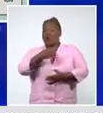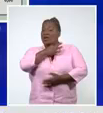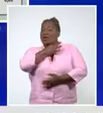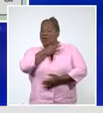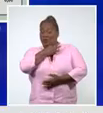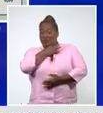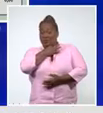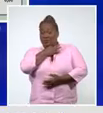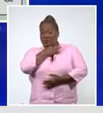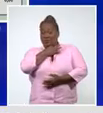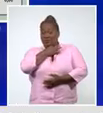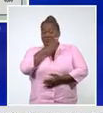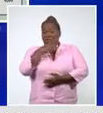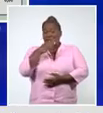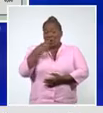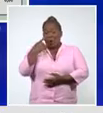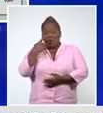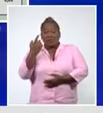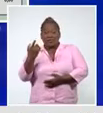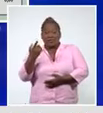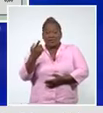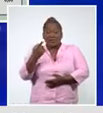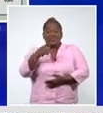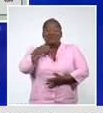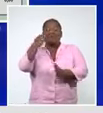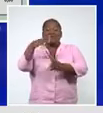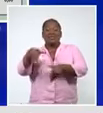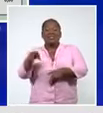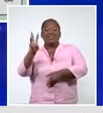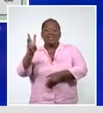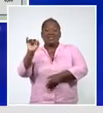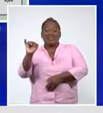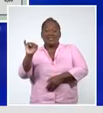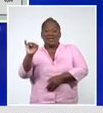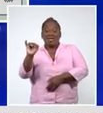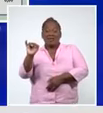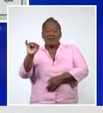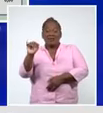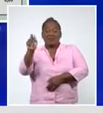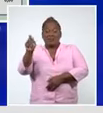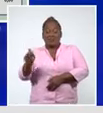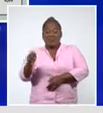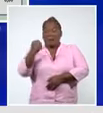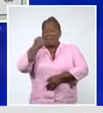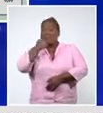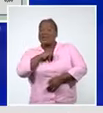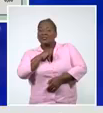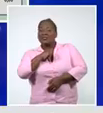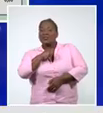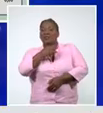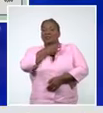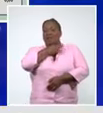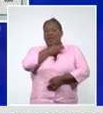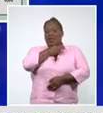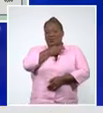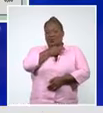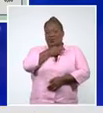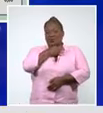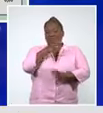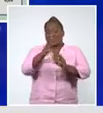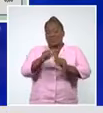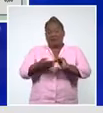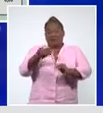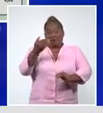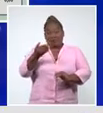impresionante, pues 36 fallecidos, más que el mes de enero, que fue la cifra más alta, fueron